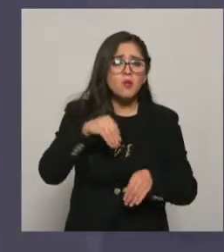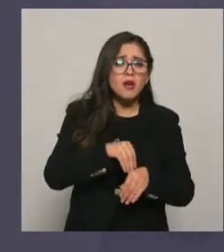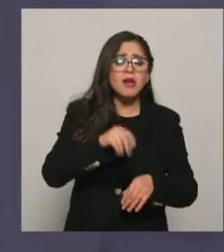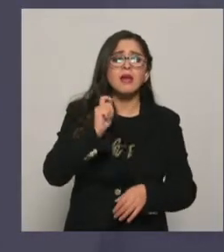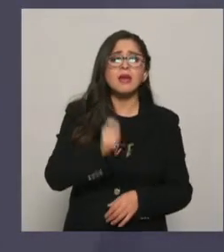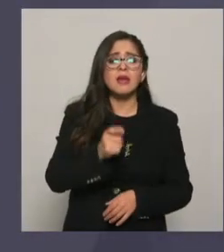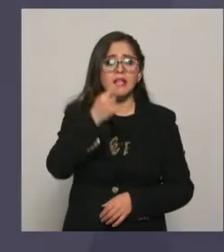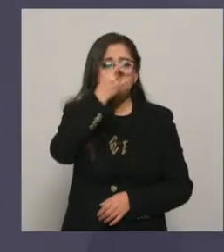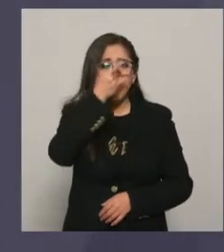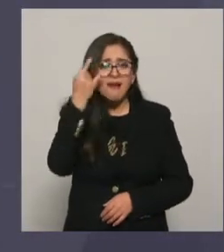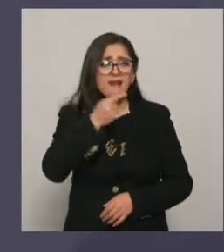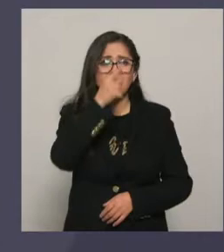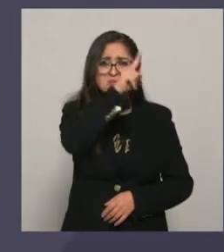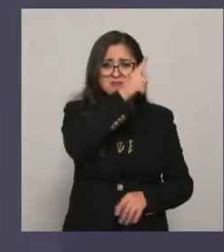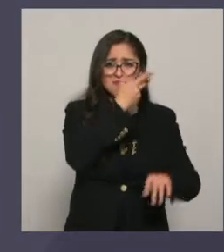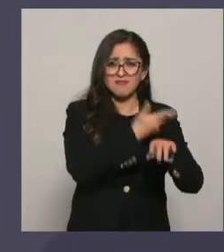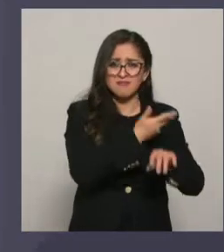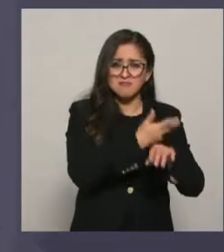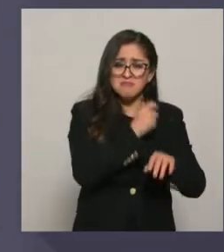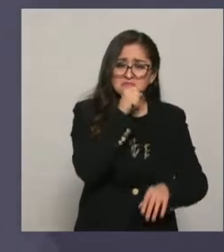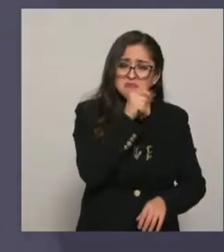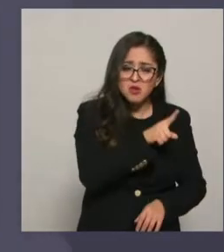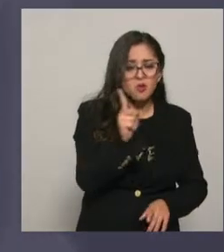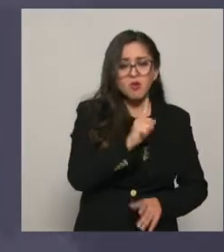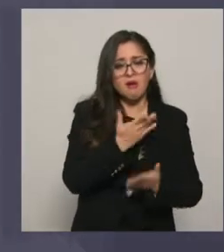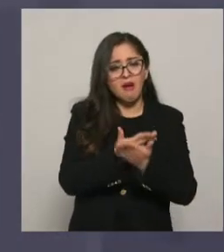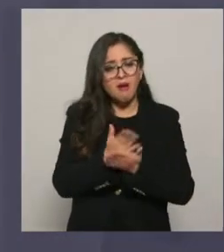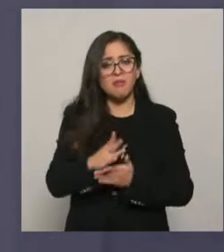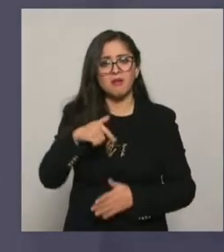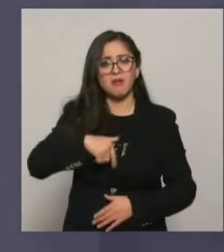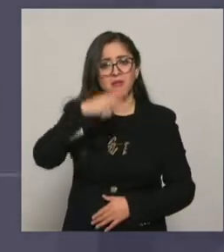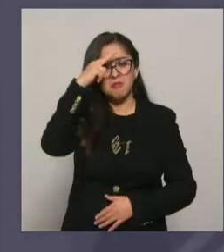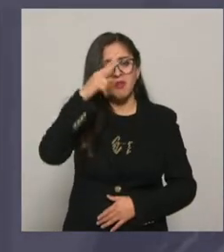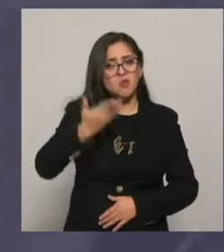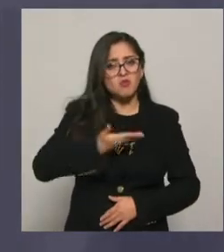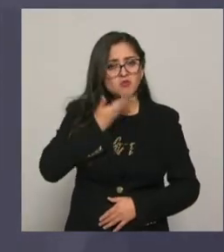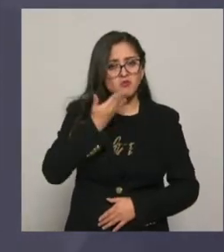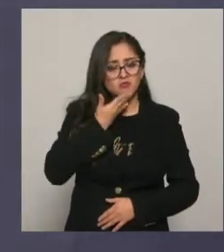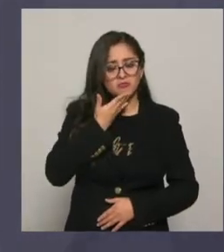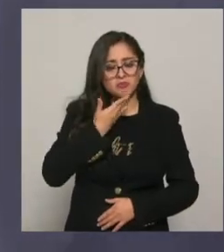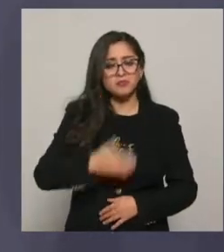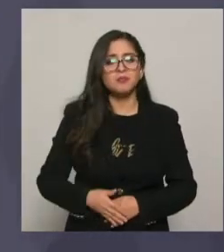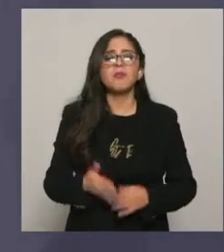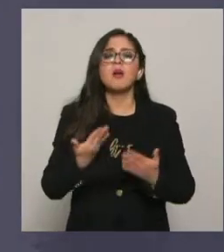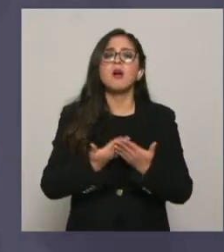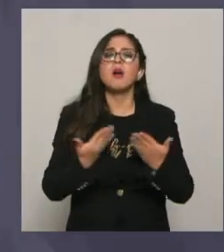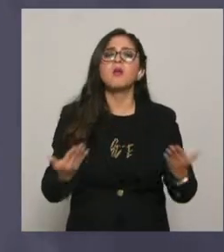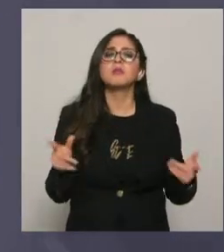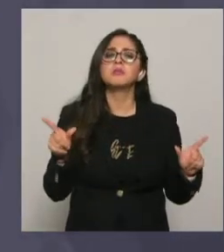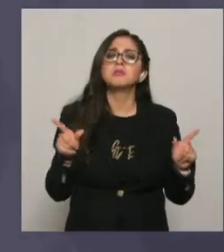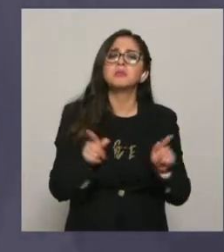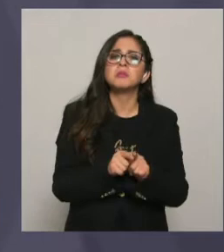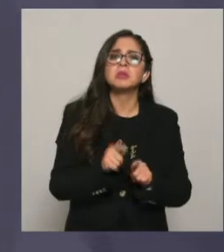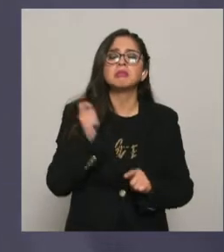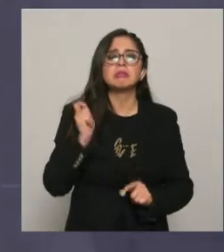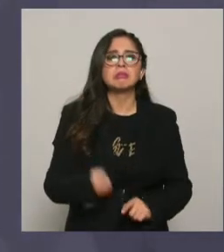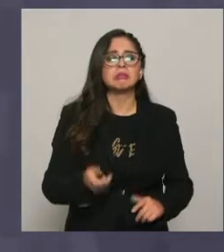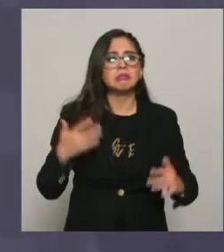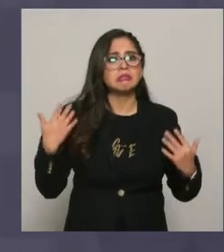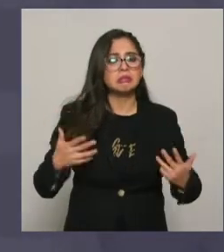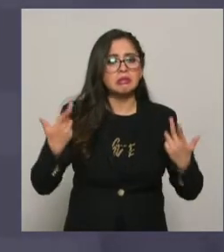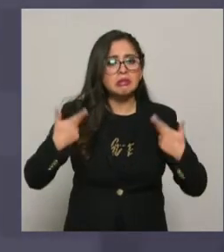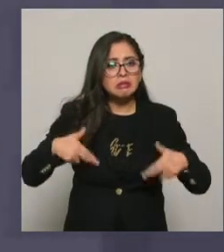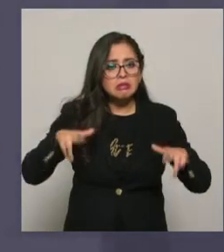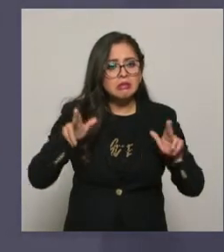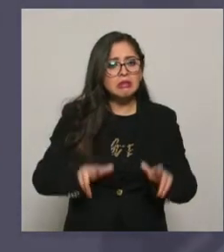nuestro, ¿verdad?, que se manifiesta actualmente. Vamos a hacer una pausa con esta reflexión tan hermosa, todo lo simbólico que representa